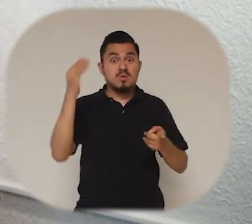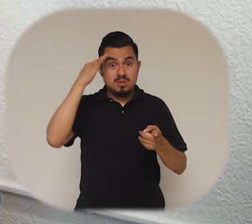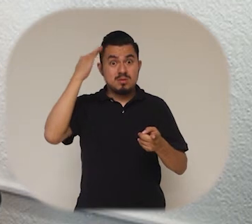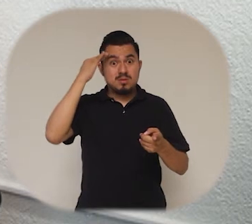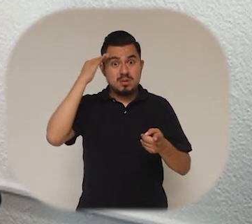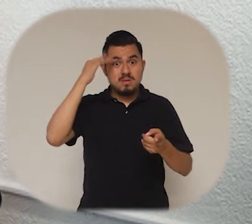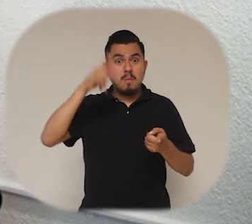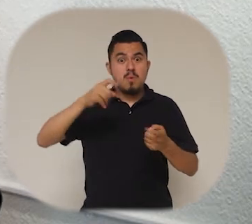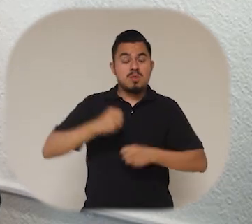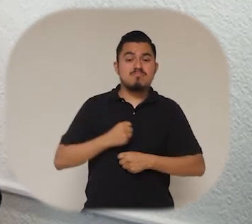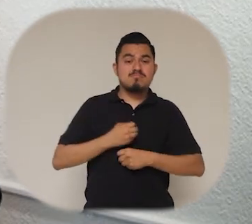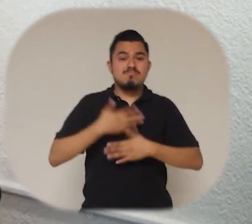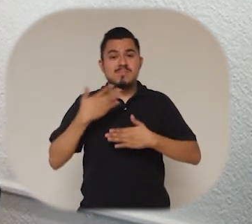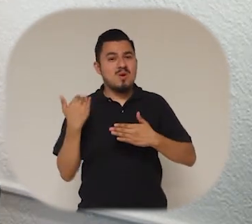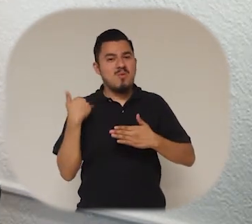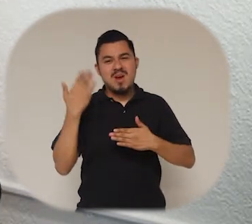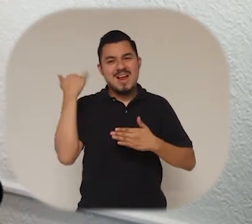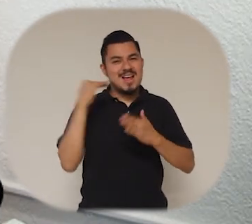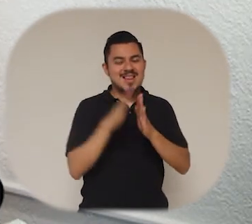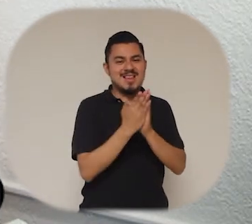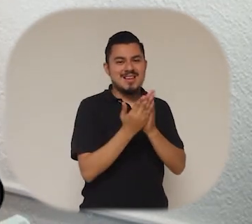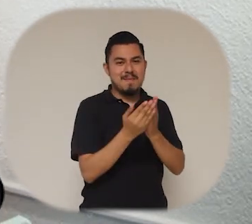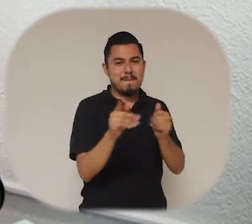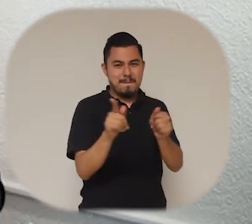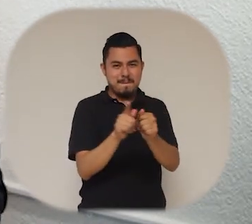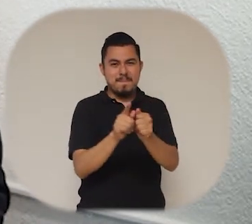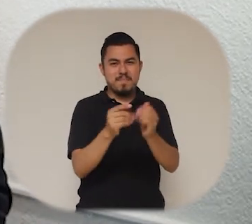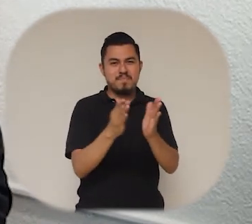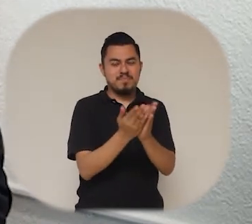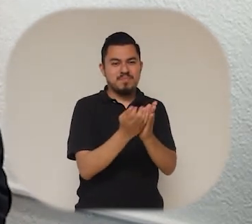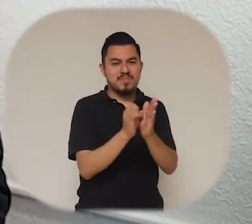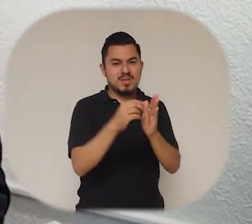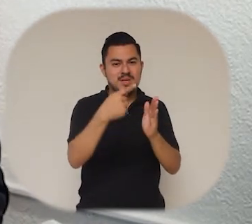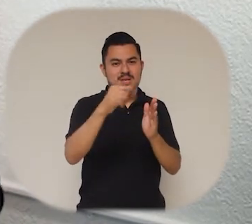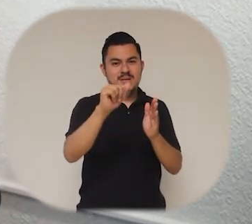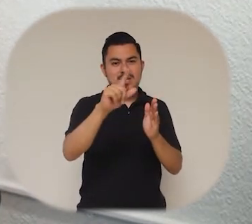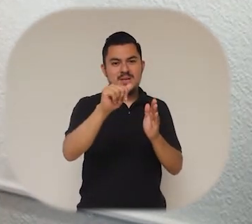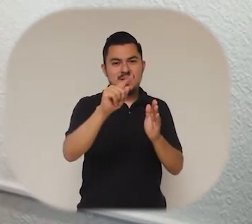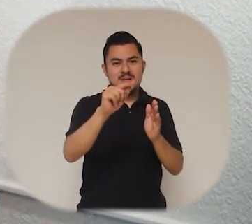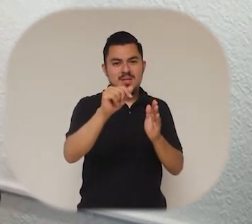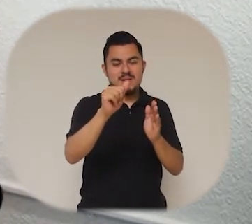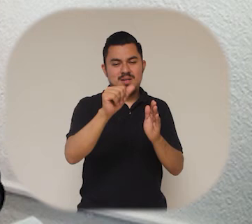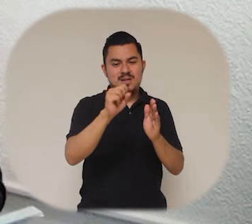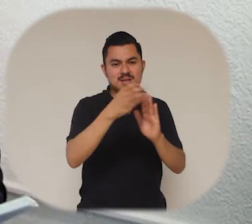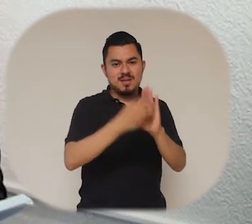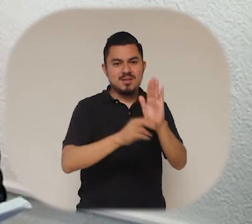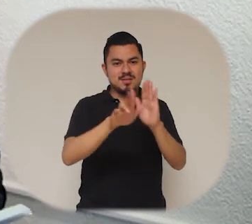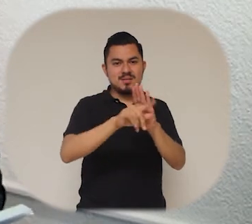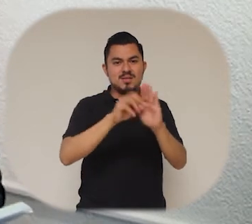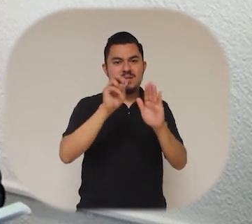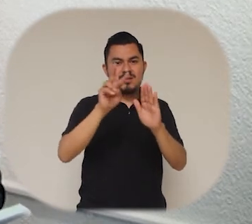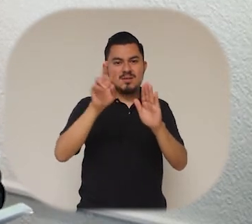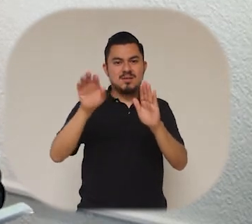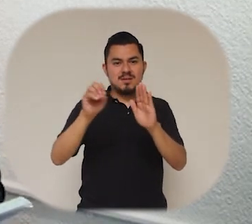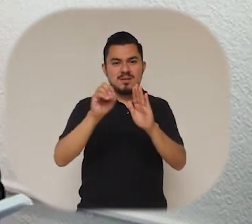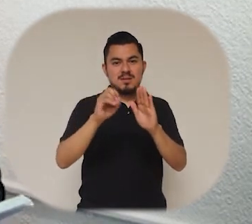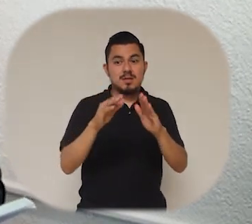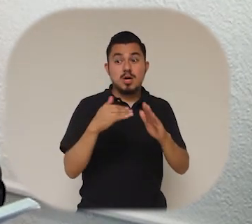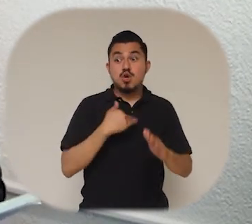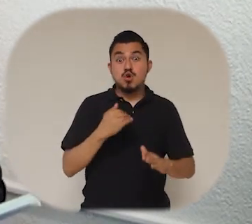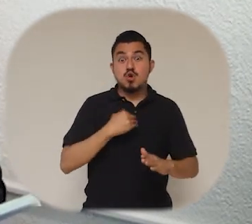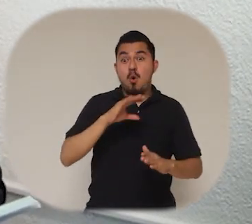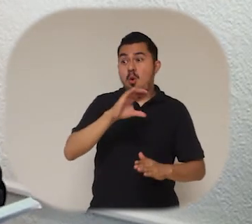pueden confesar así como lo hizo el apóstol Pablo en Gálatas 2:20. Juntamente estoy crucificado con Cristo, por lo tanto ya no vivo yo, sino